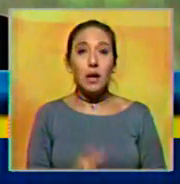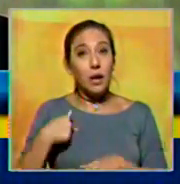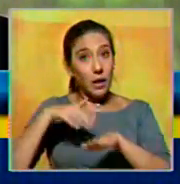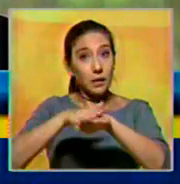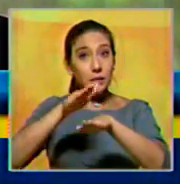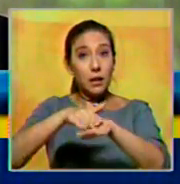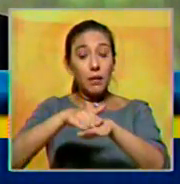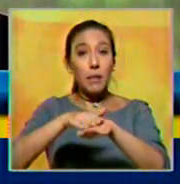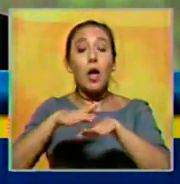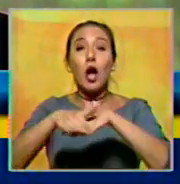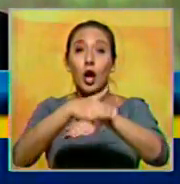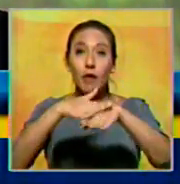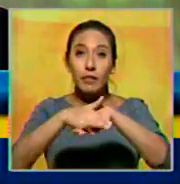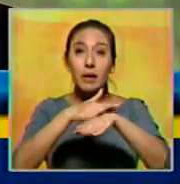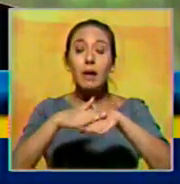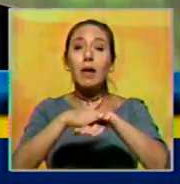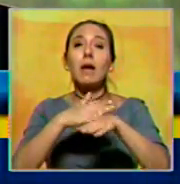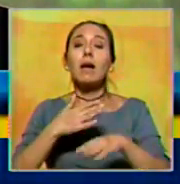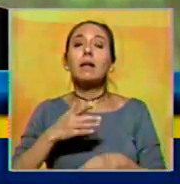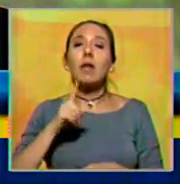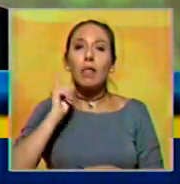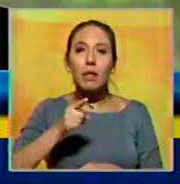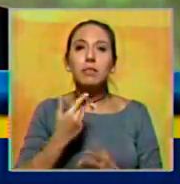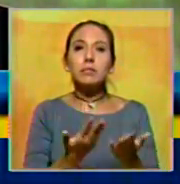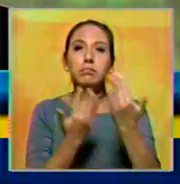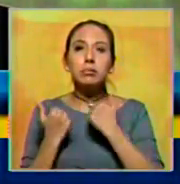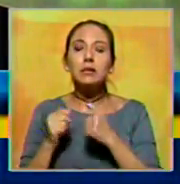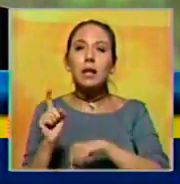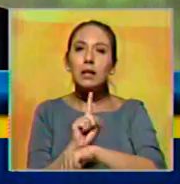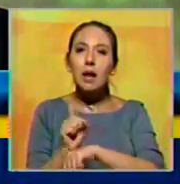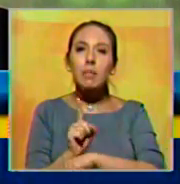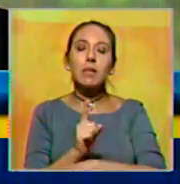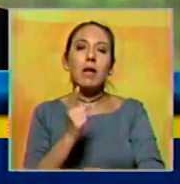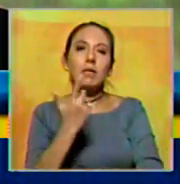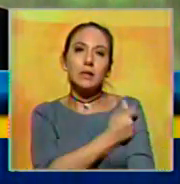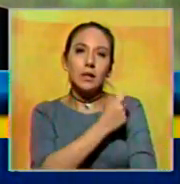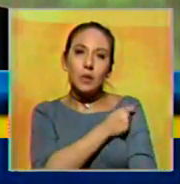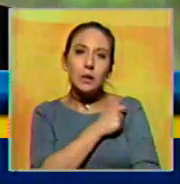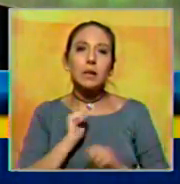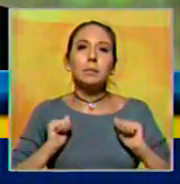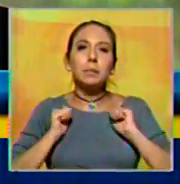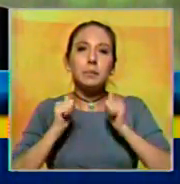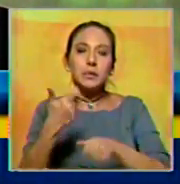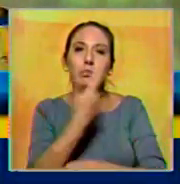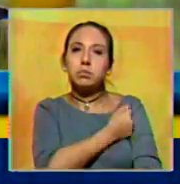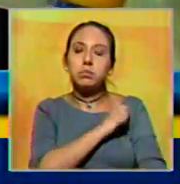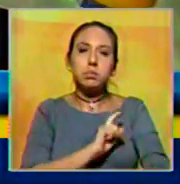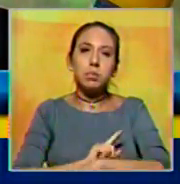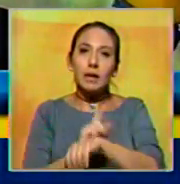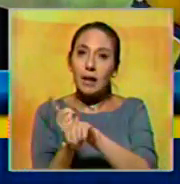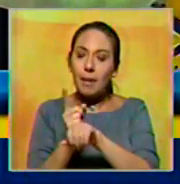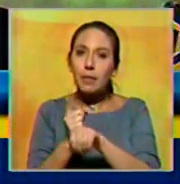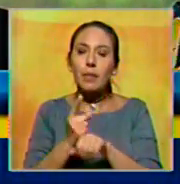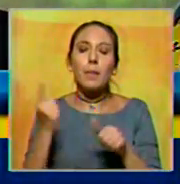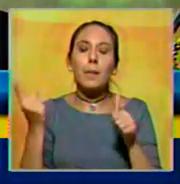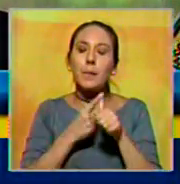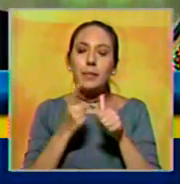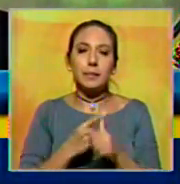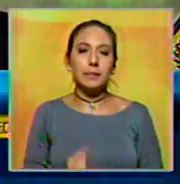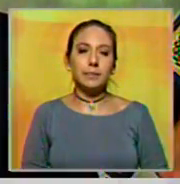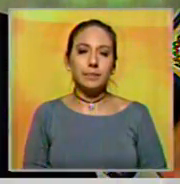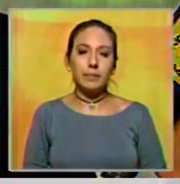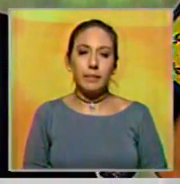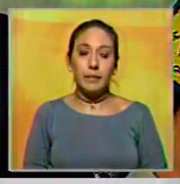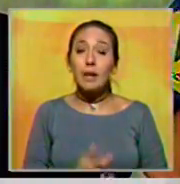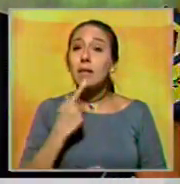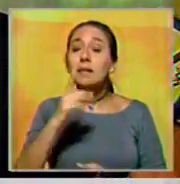el gobierno, el ministerio, las ubique rápidamente y comience las vacunaciones prioritariamente. Sí, el gobierno decía que hasta la fecha